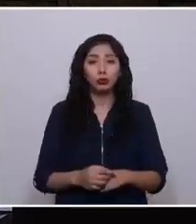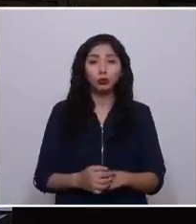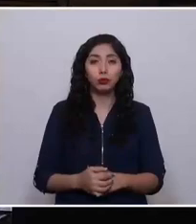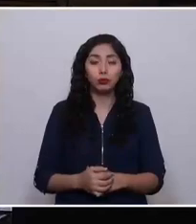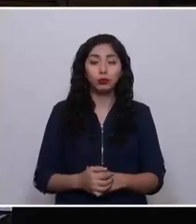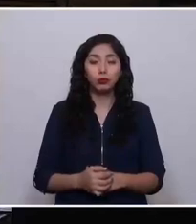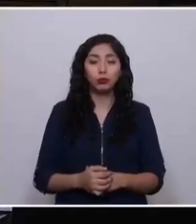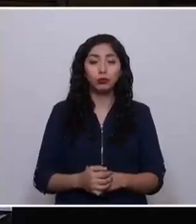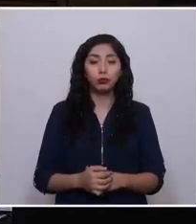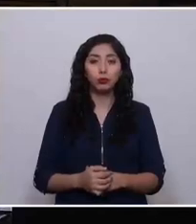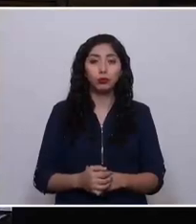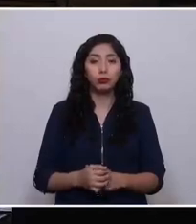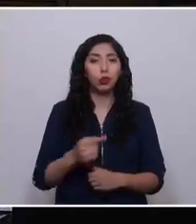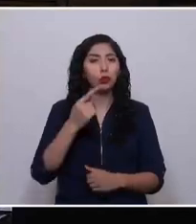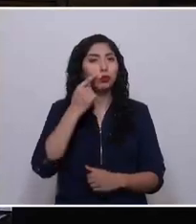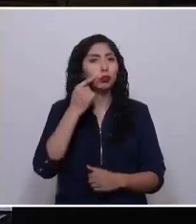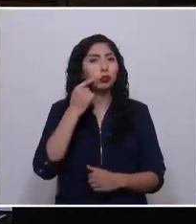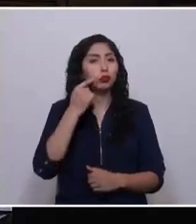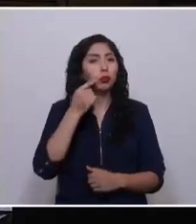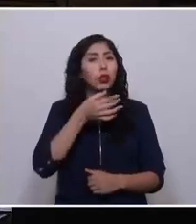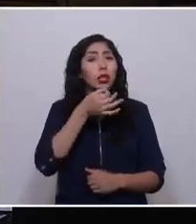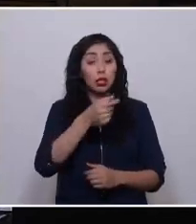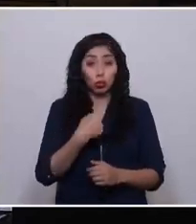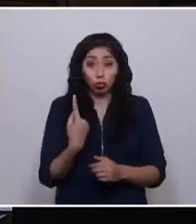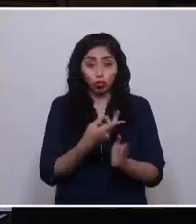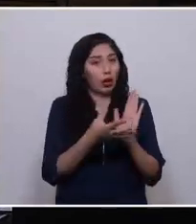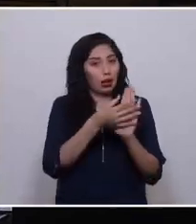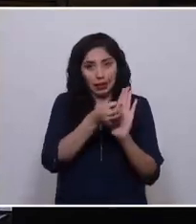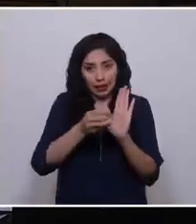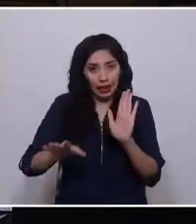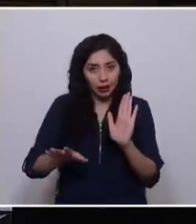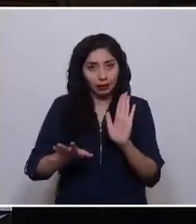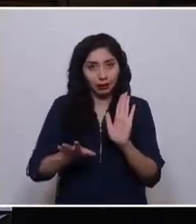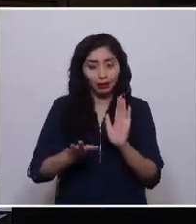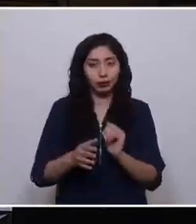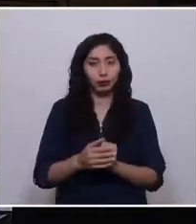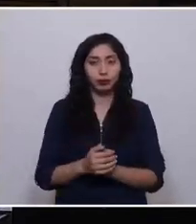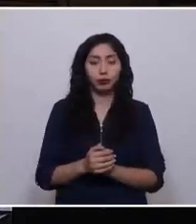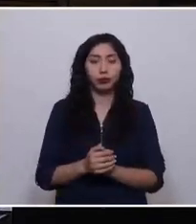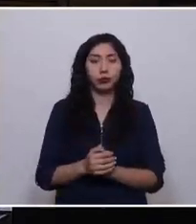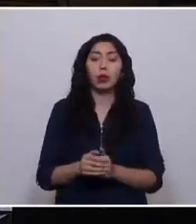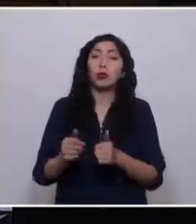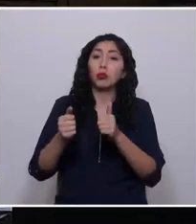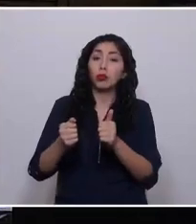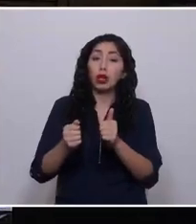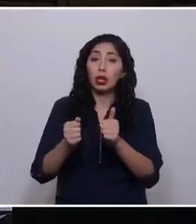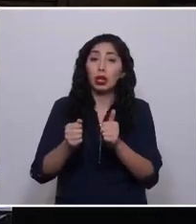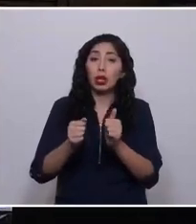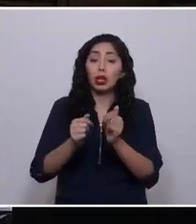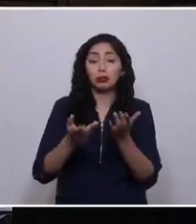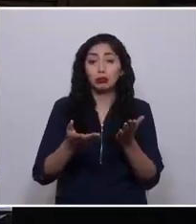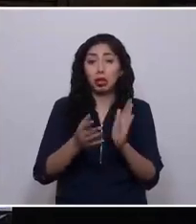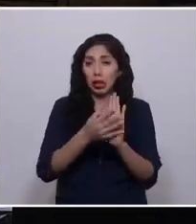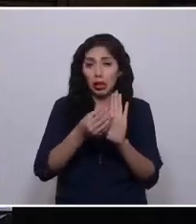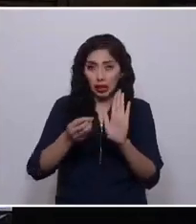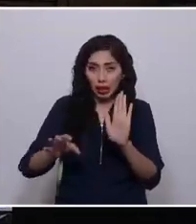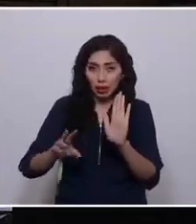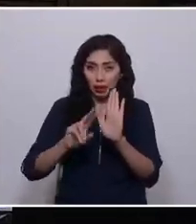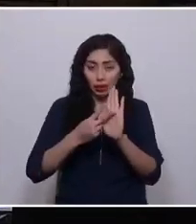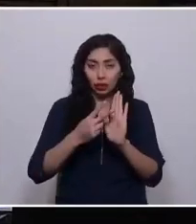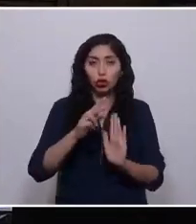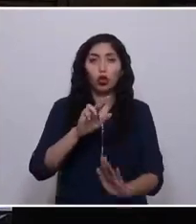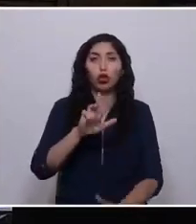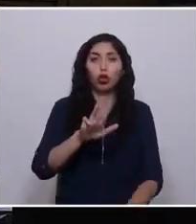Secretario, acá Mauricio Daza, vamos a retirar la indicación 91. Muy bien, queda retirada, señor Daza.